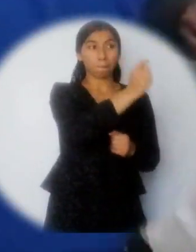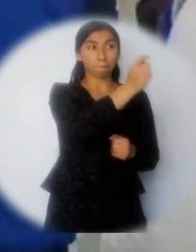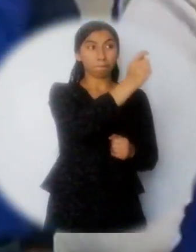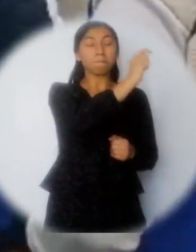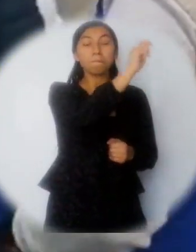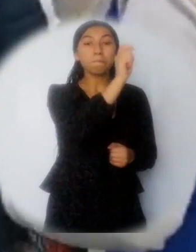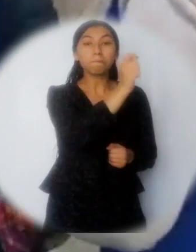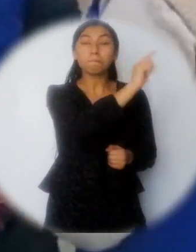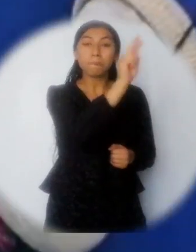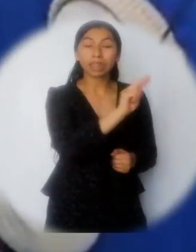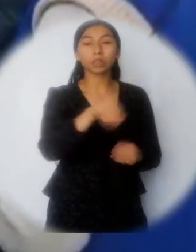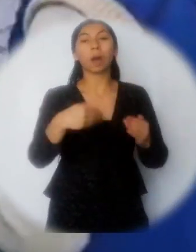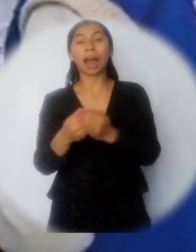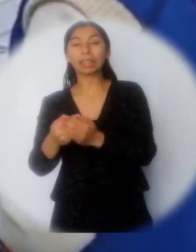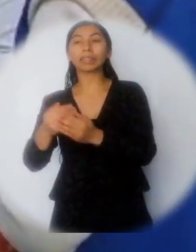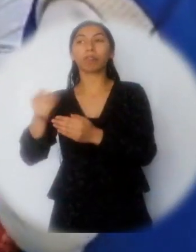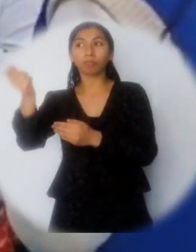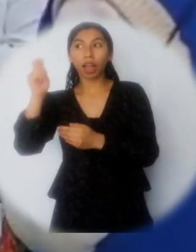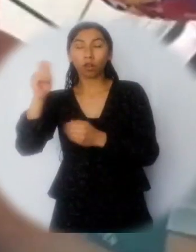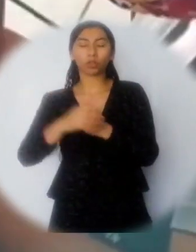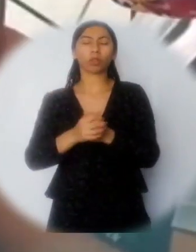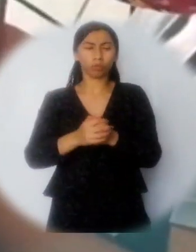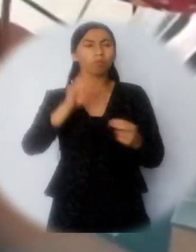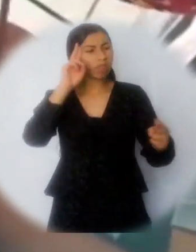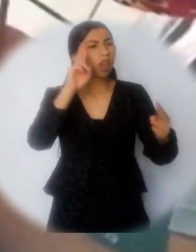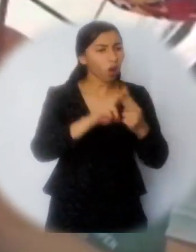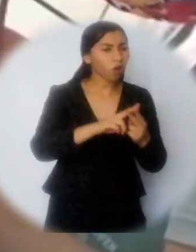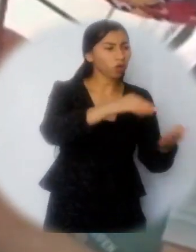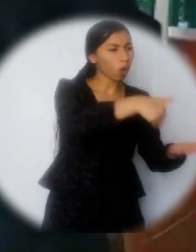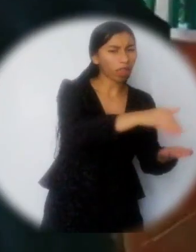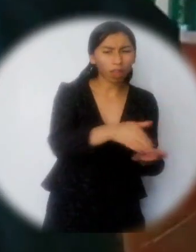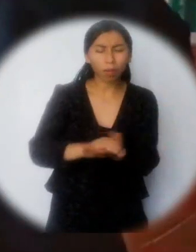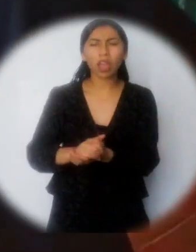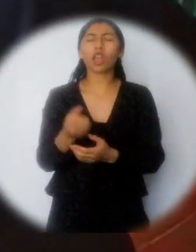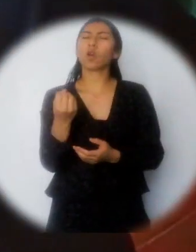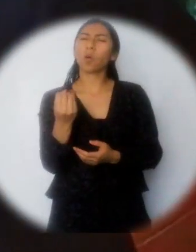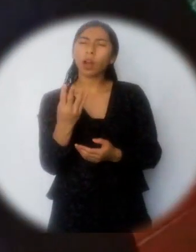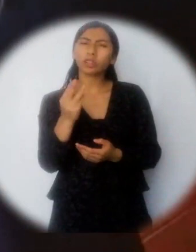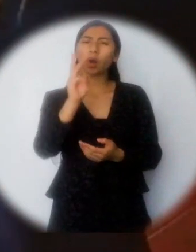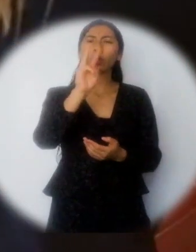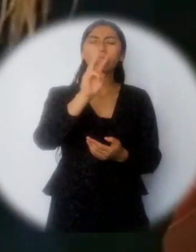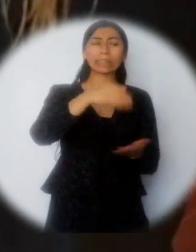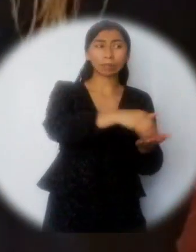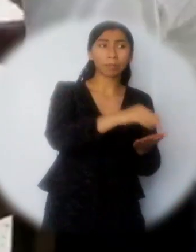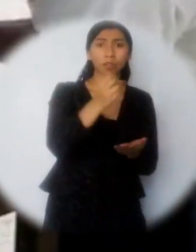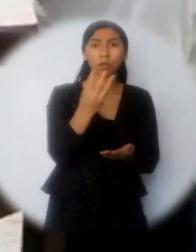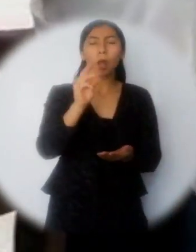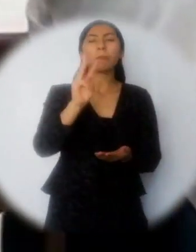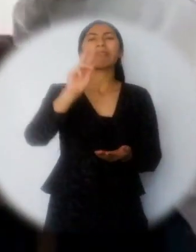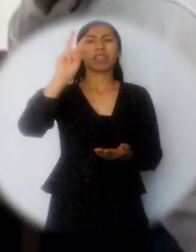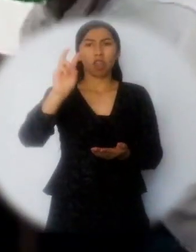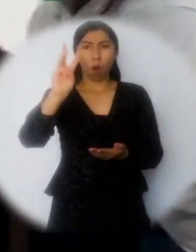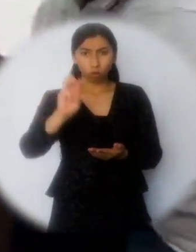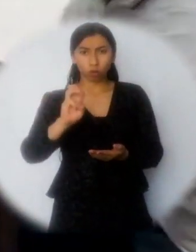Víctimas tuvo conocimiento de la ocurrencia de 40 emergencias humanitarias masivas, correspondientes a 28 desplazamientos forzados y 12 confinamientos, en los cuales